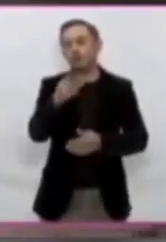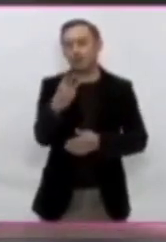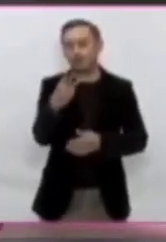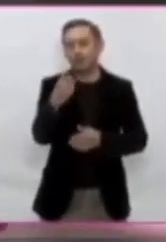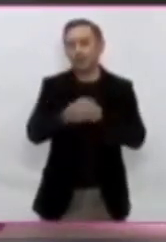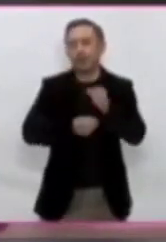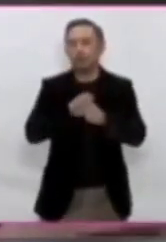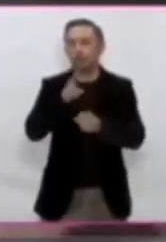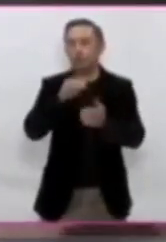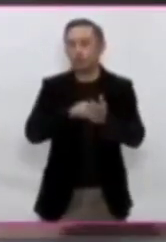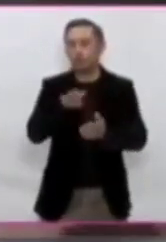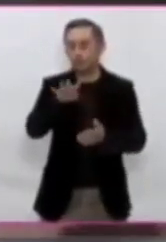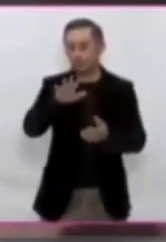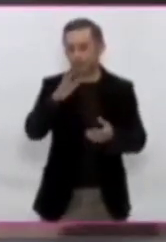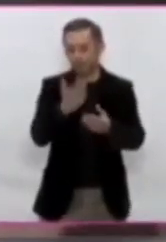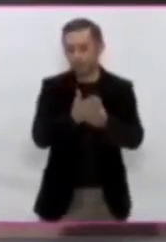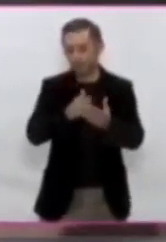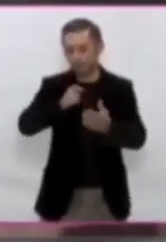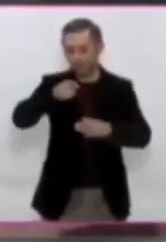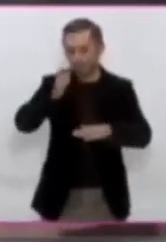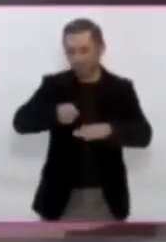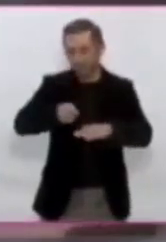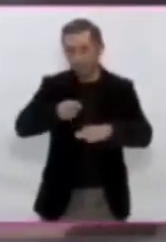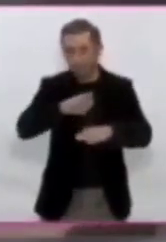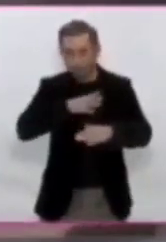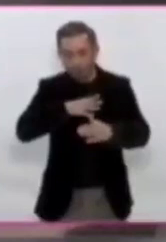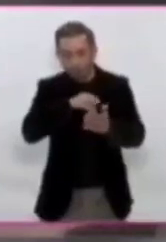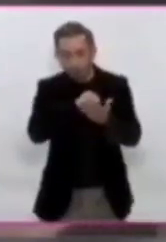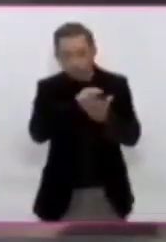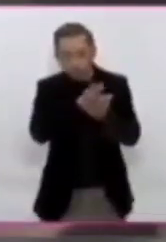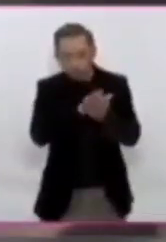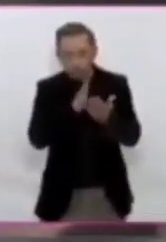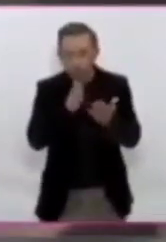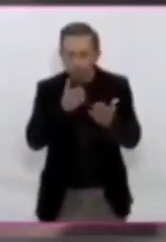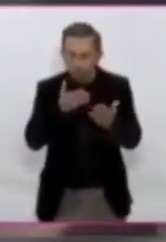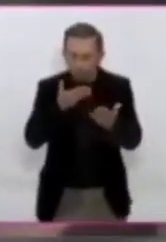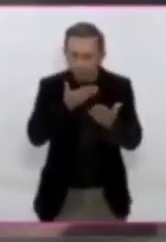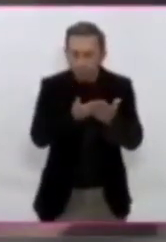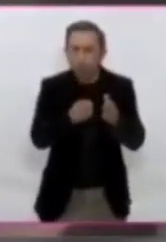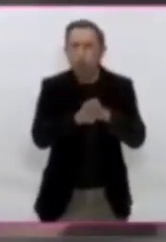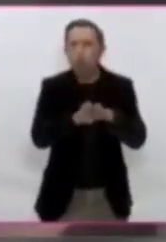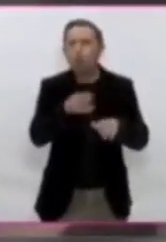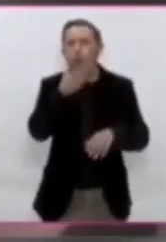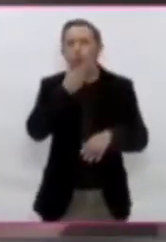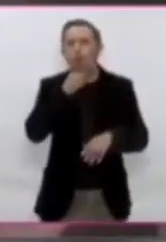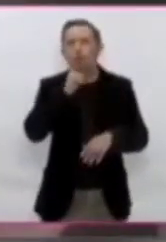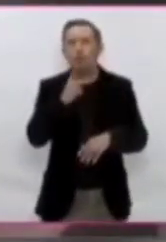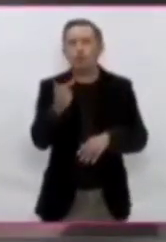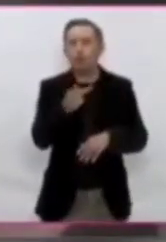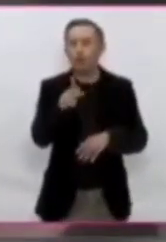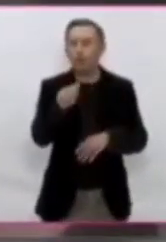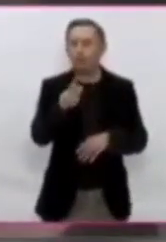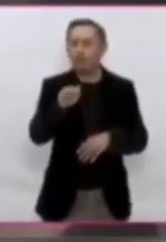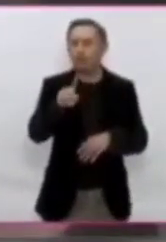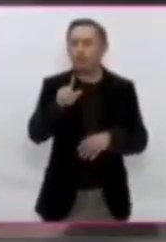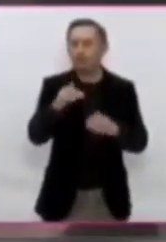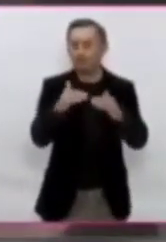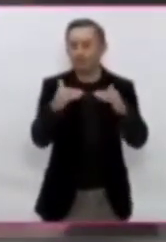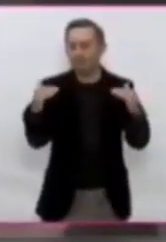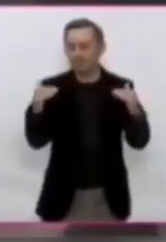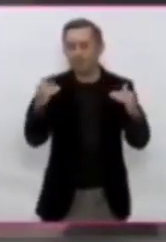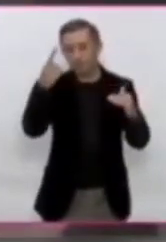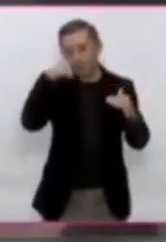1573-2019 tampoco se estableció ninguna directriz acerca de la forma en la que se verá garantizar la paridad de género en la elección